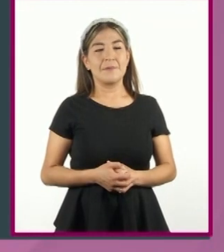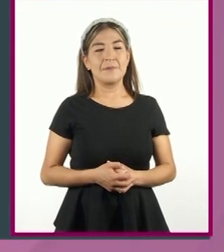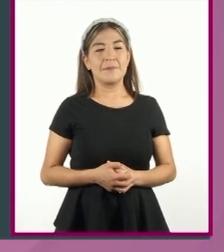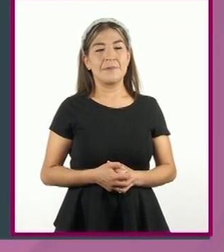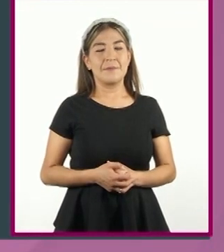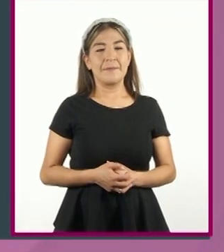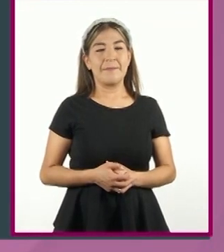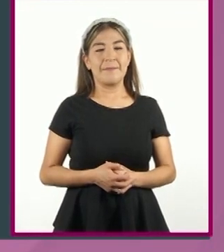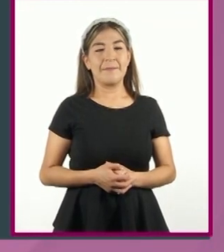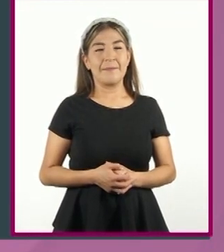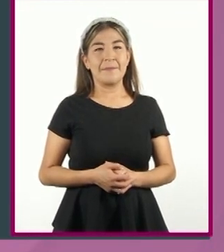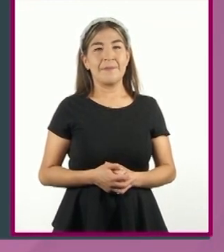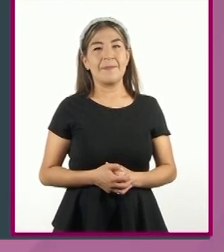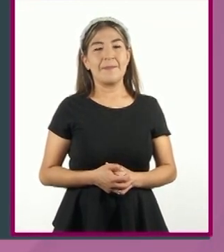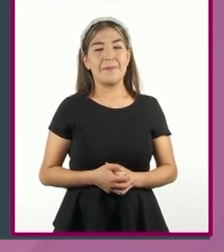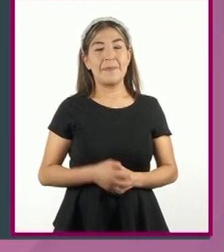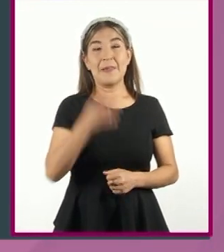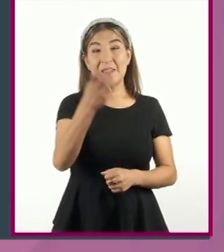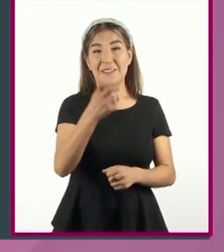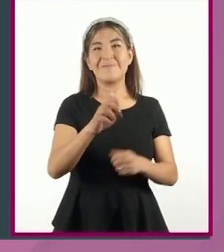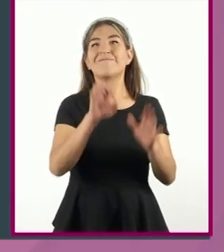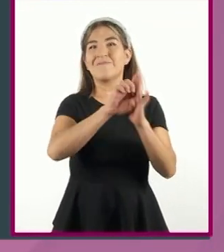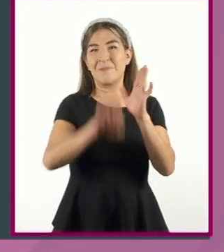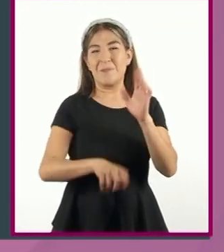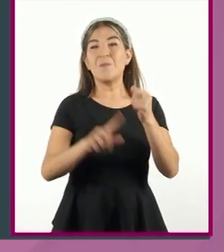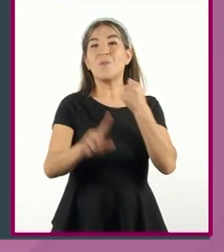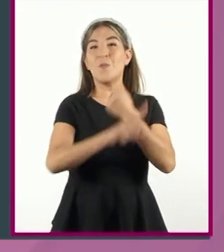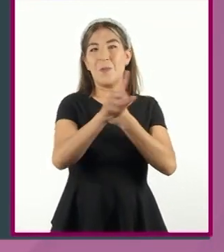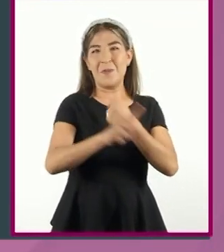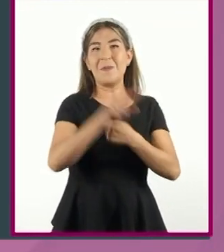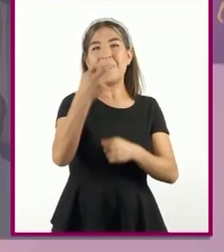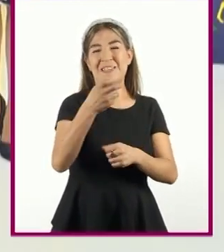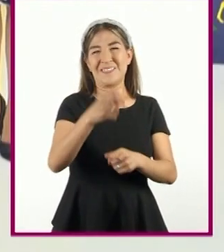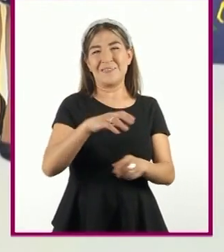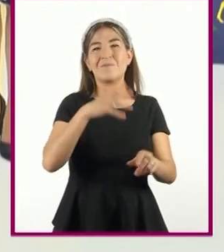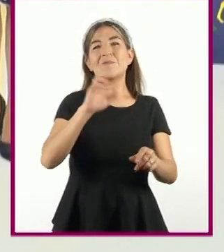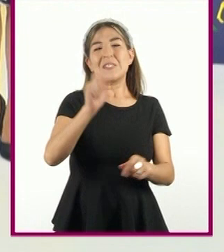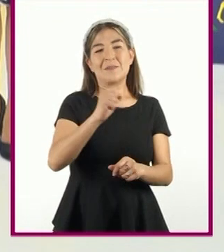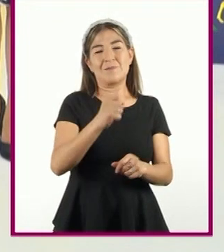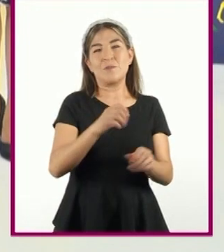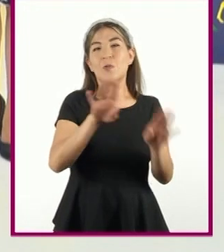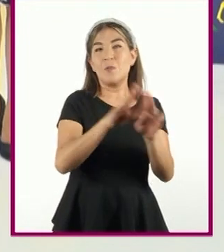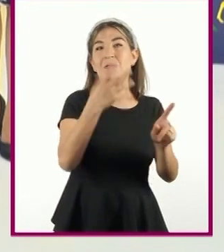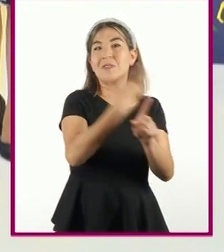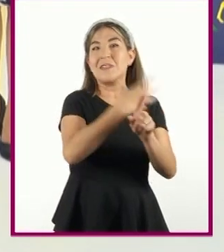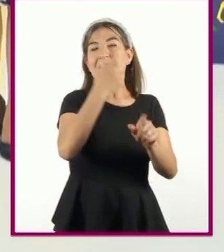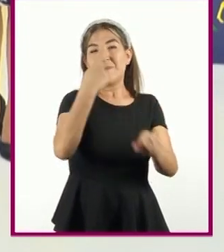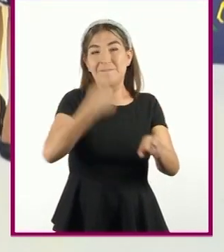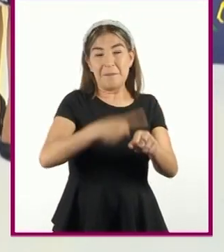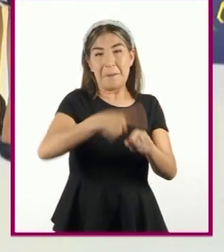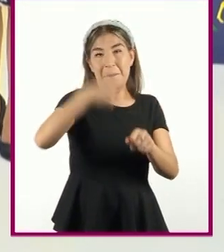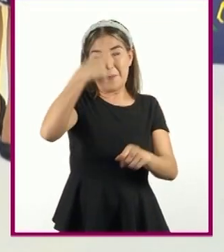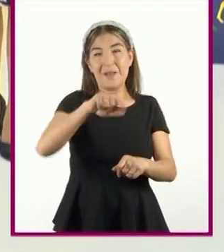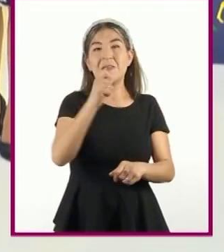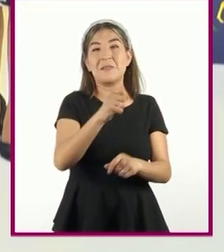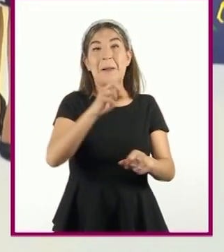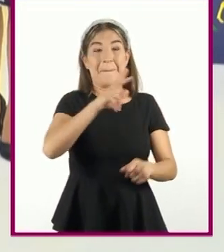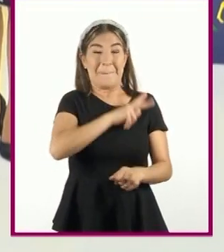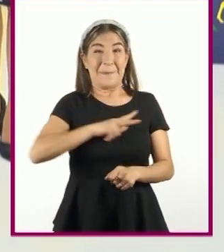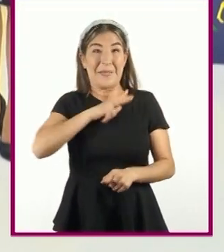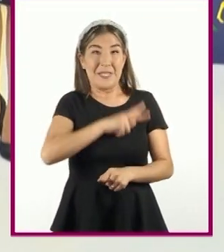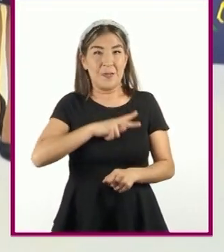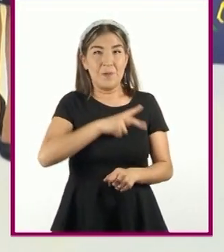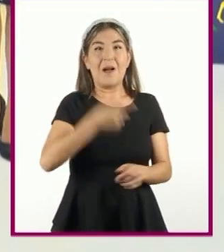Este es un ejemplo de riesgo sanitario ecológico, ya que involucra la presencia de un